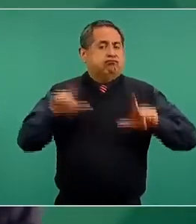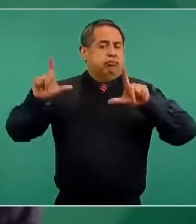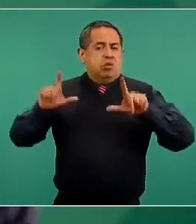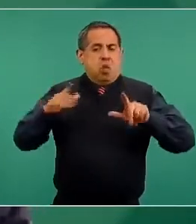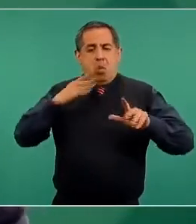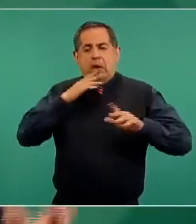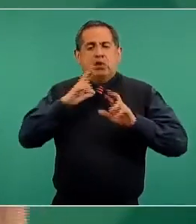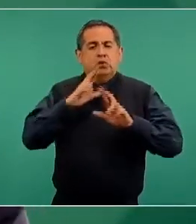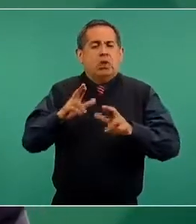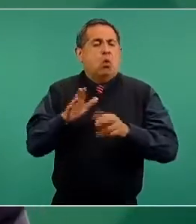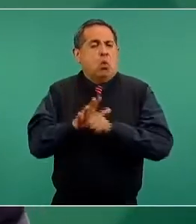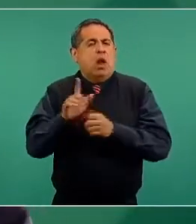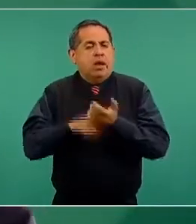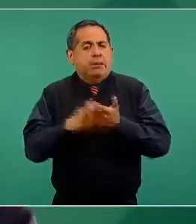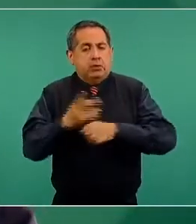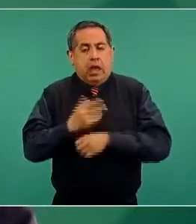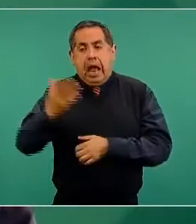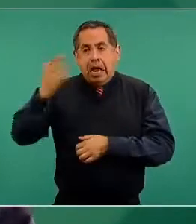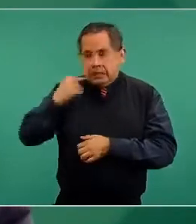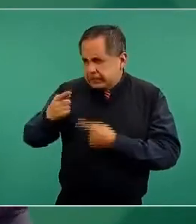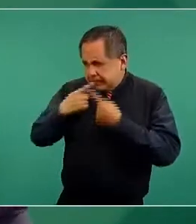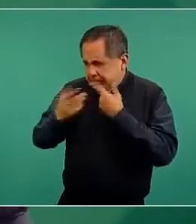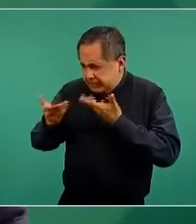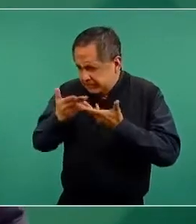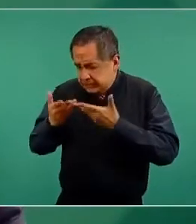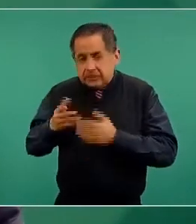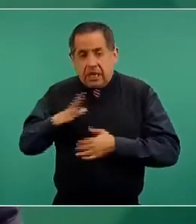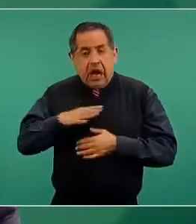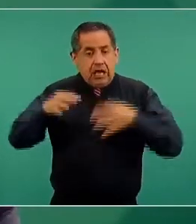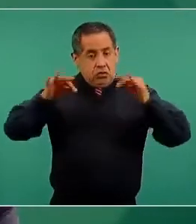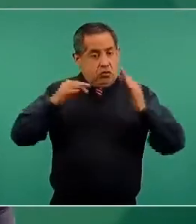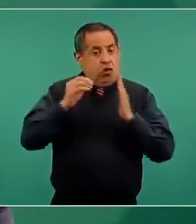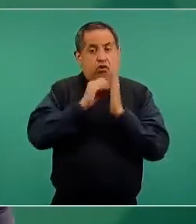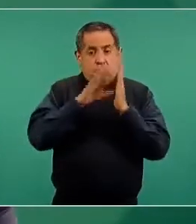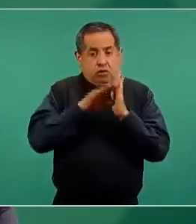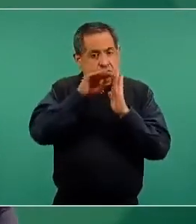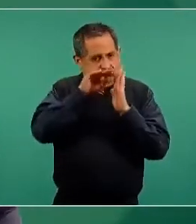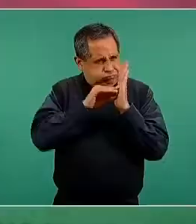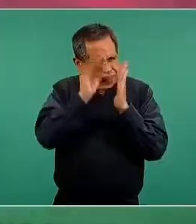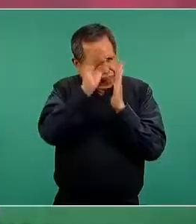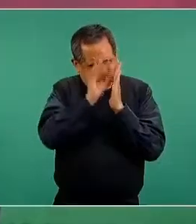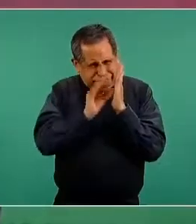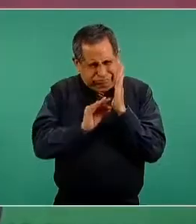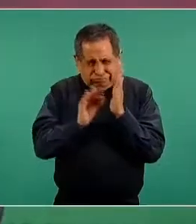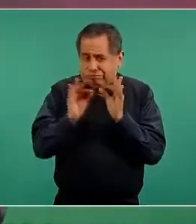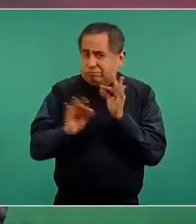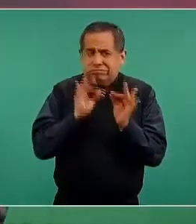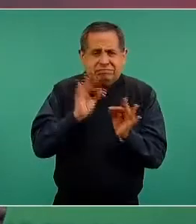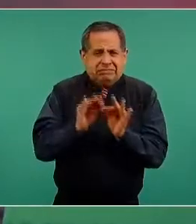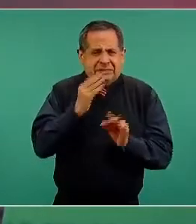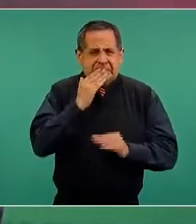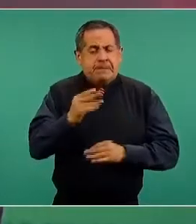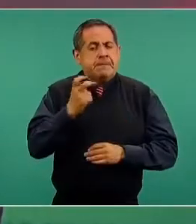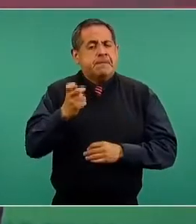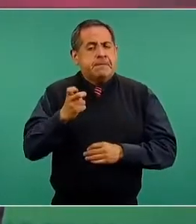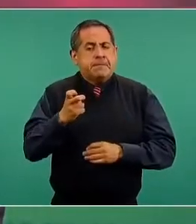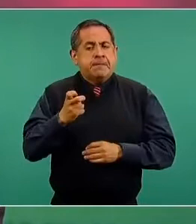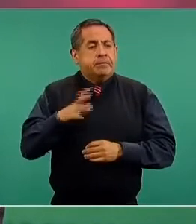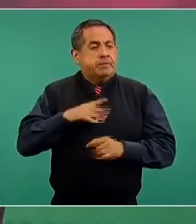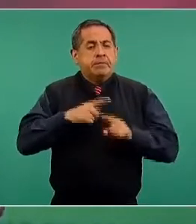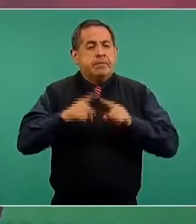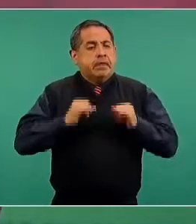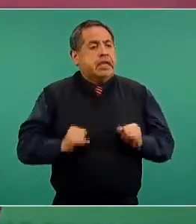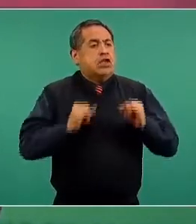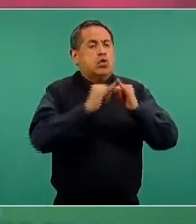resultados. Ya nos hicieron una presentación preliminar, hay un documento técnico muy enriquecedor y participaron